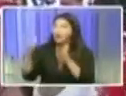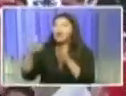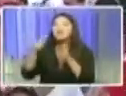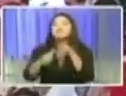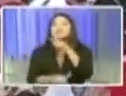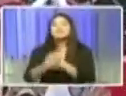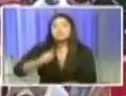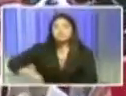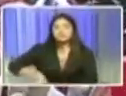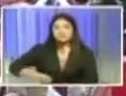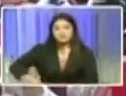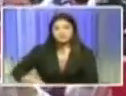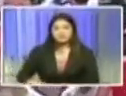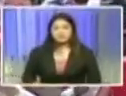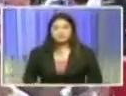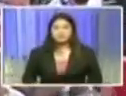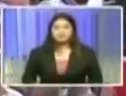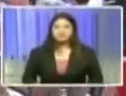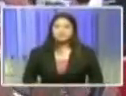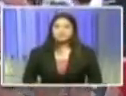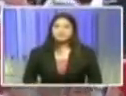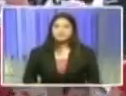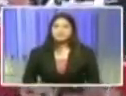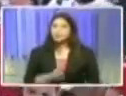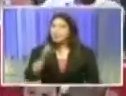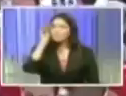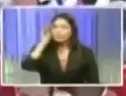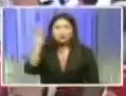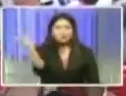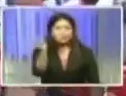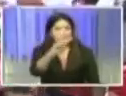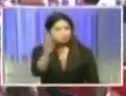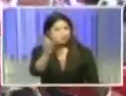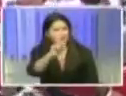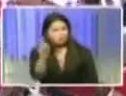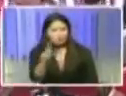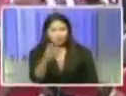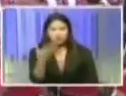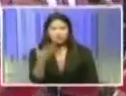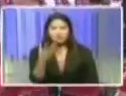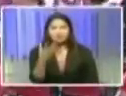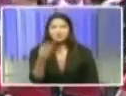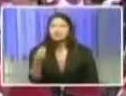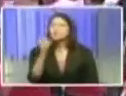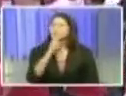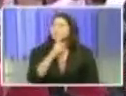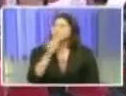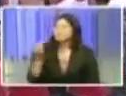vicepresidente ejecutivo. No, maestro, no. Él, ¿cómo se dice?